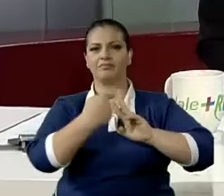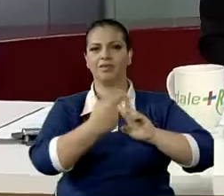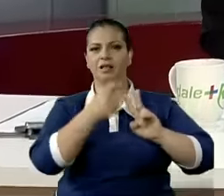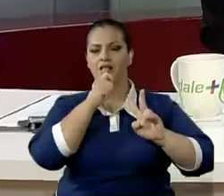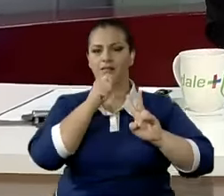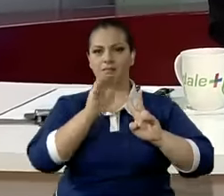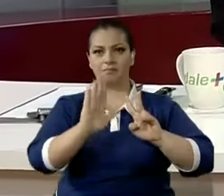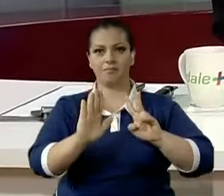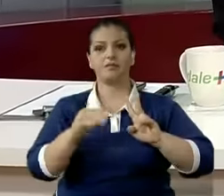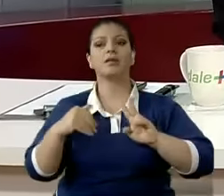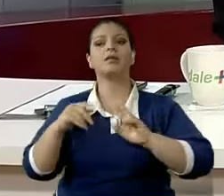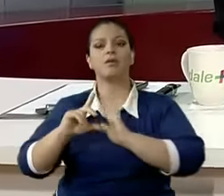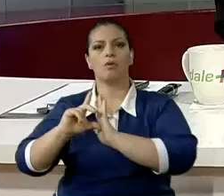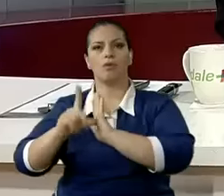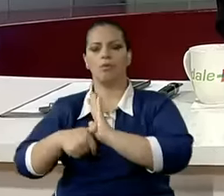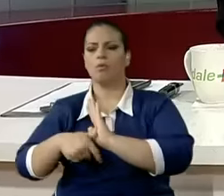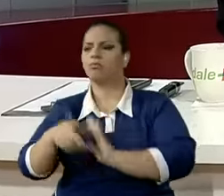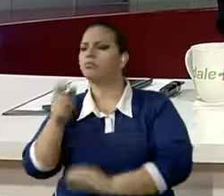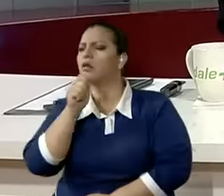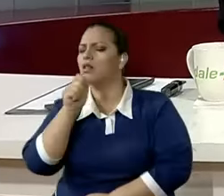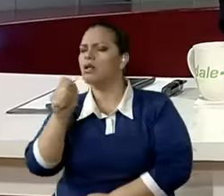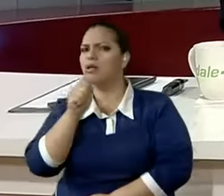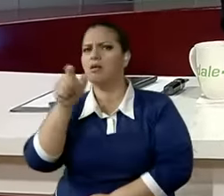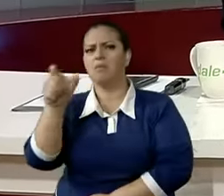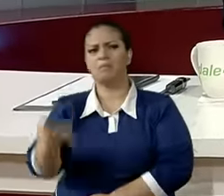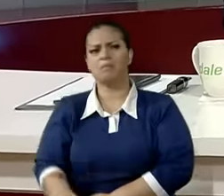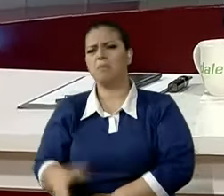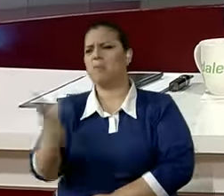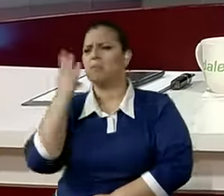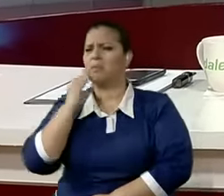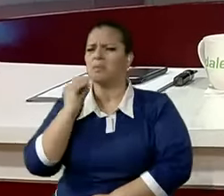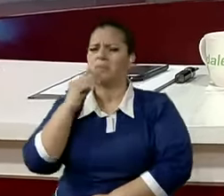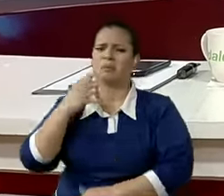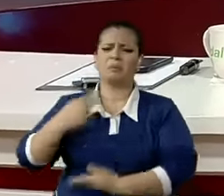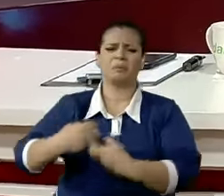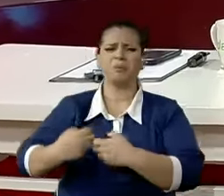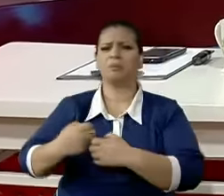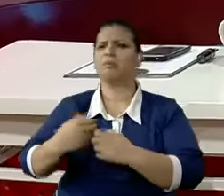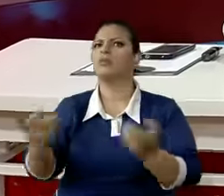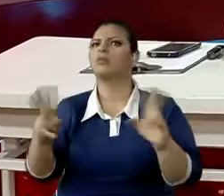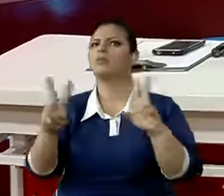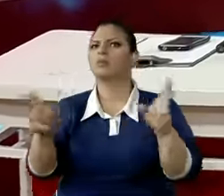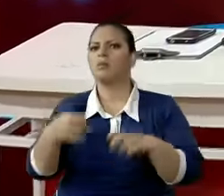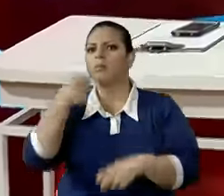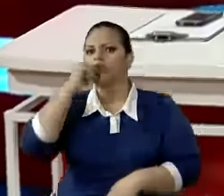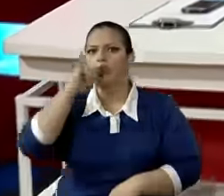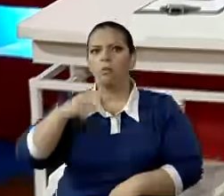adelante, en Cicatrices, estaremos analizando la problemática de la pornografía infantil. No se la pierdan.